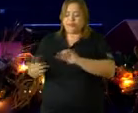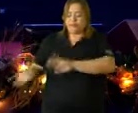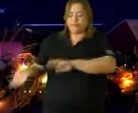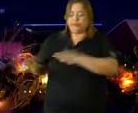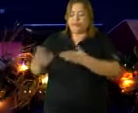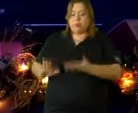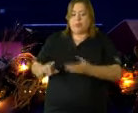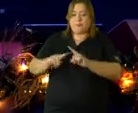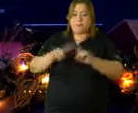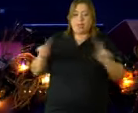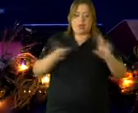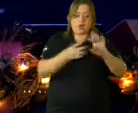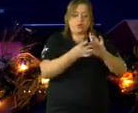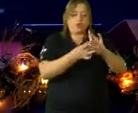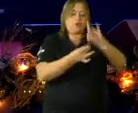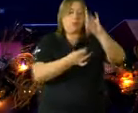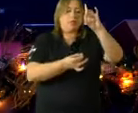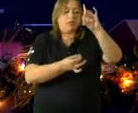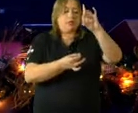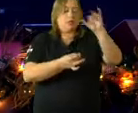el Espíritu da vida.